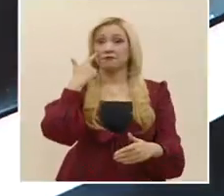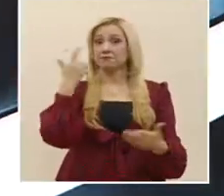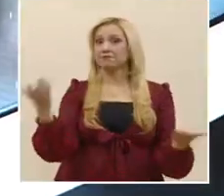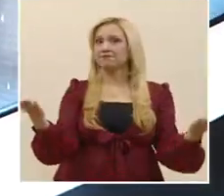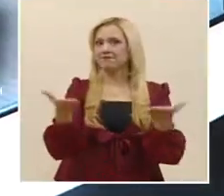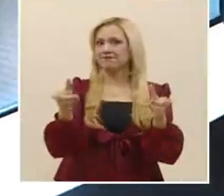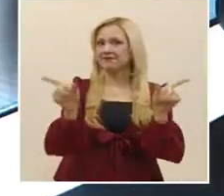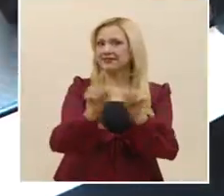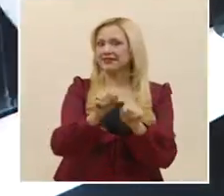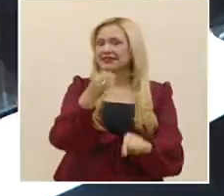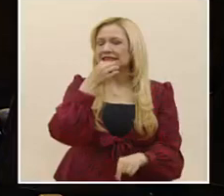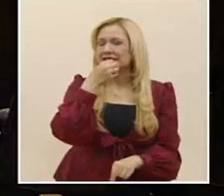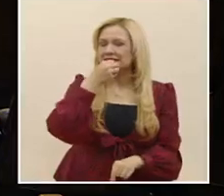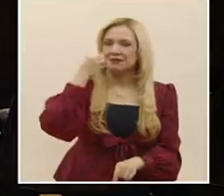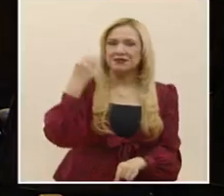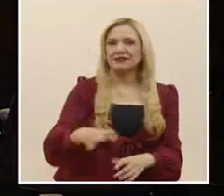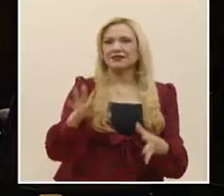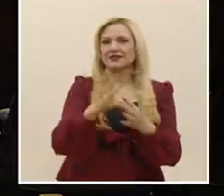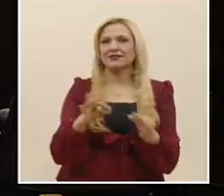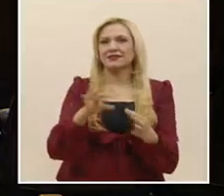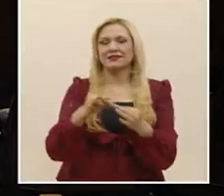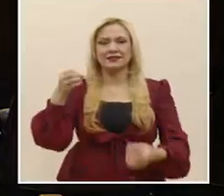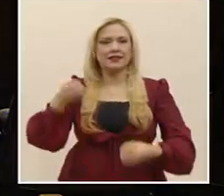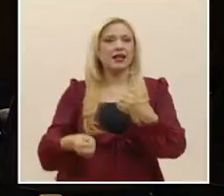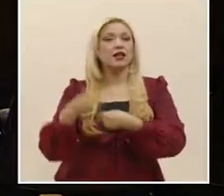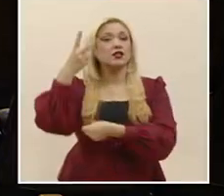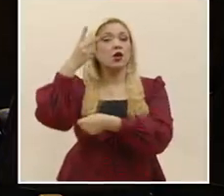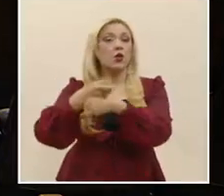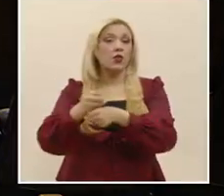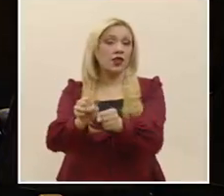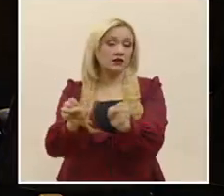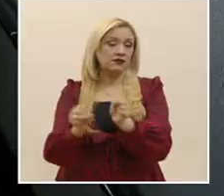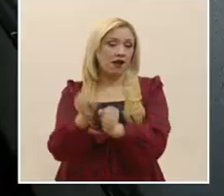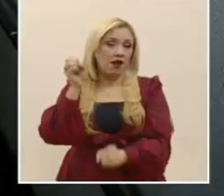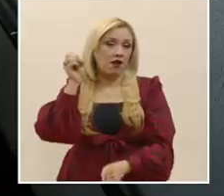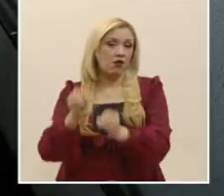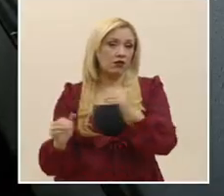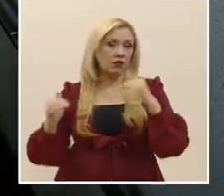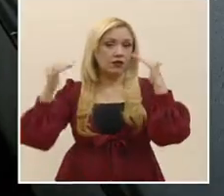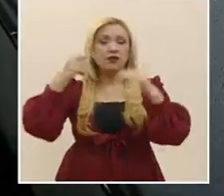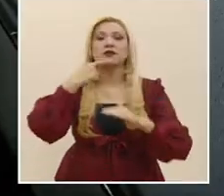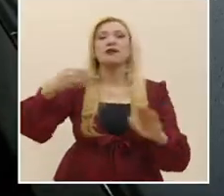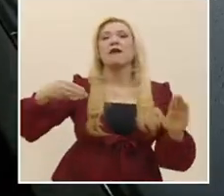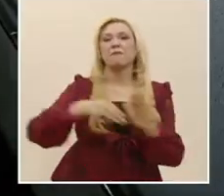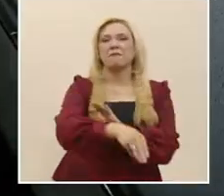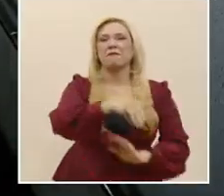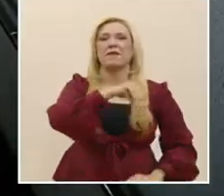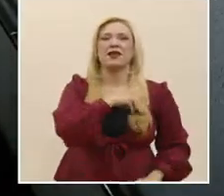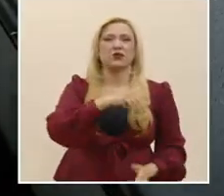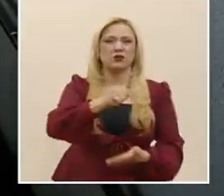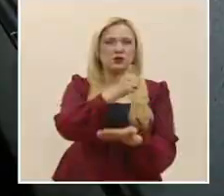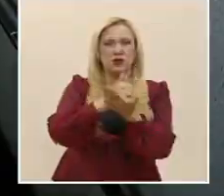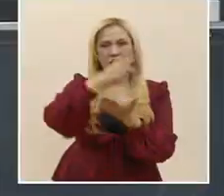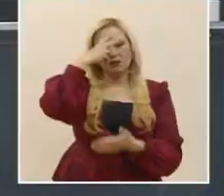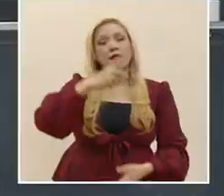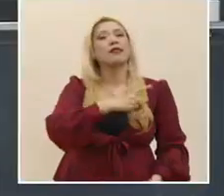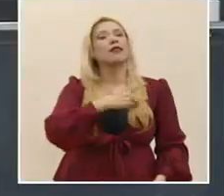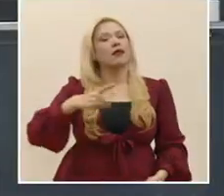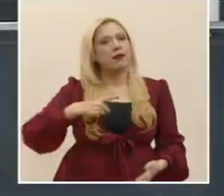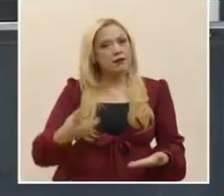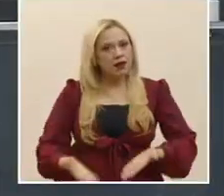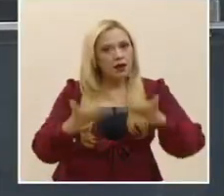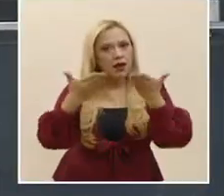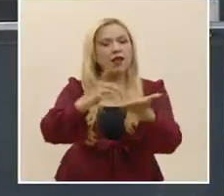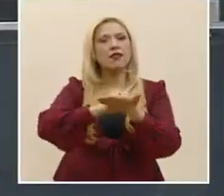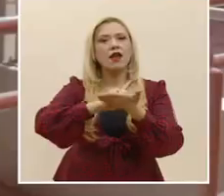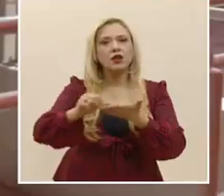un resumen. La segunda sala de la Corte determinó que el Metro de la Ciudad de México debe garantizar el derecho